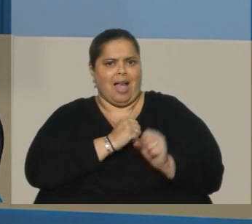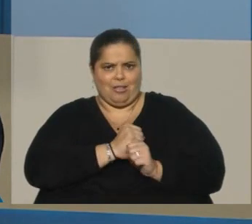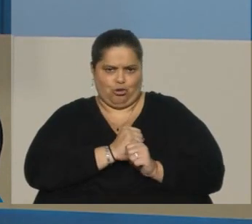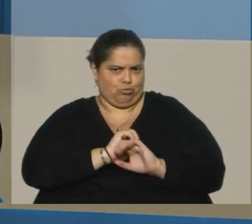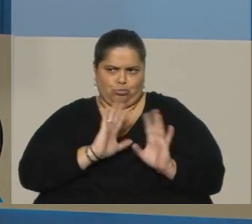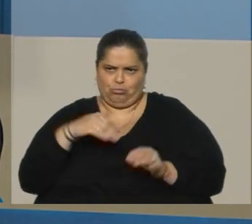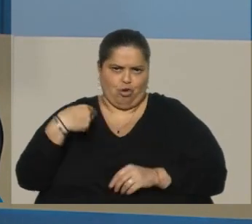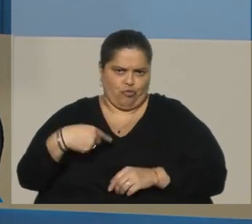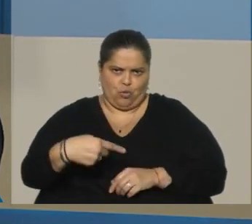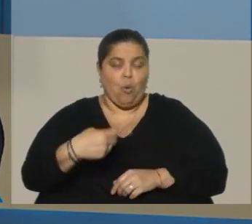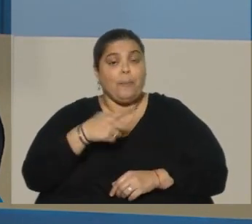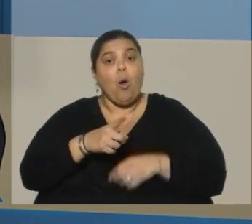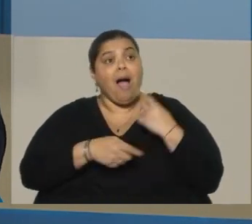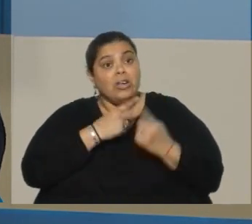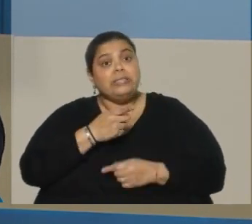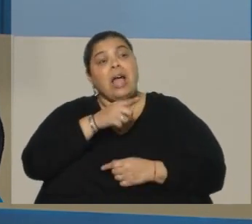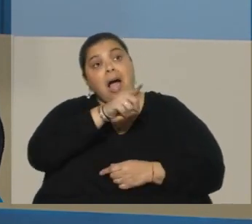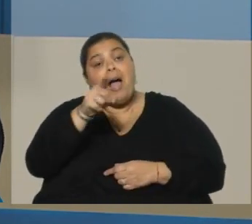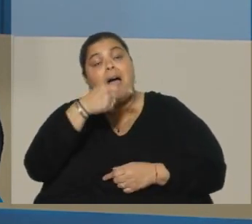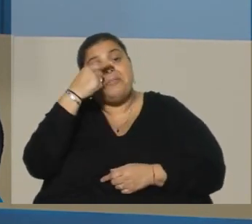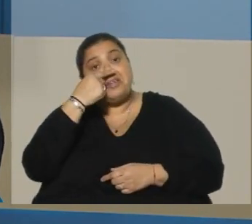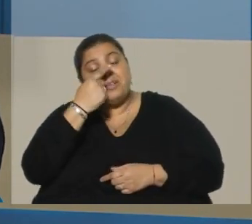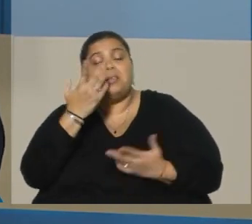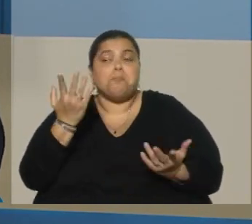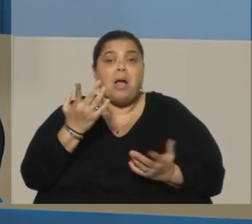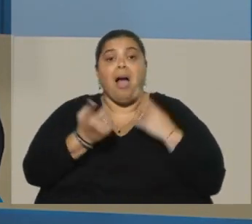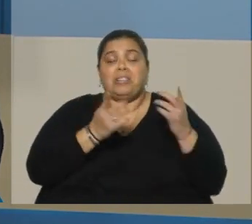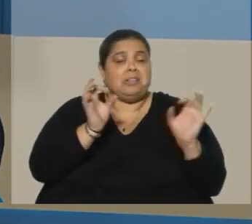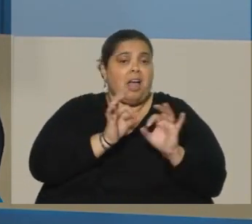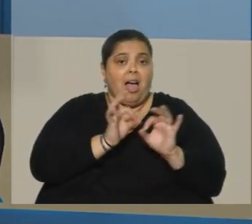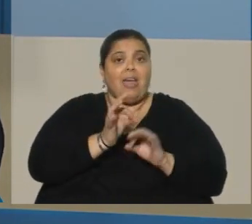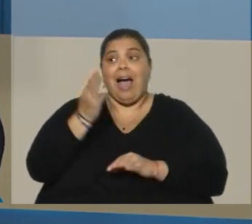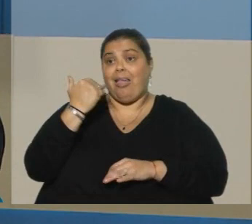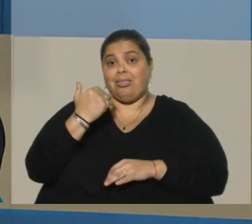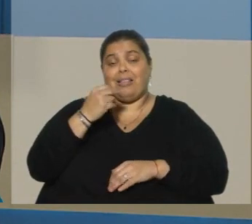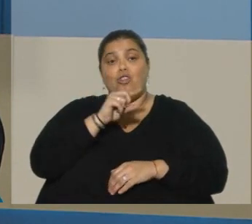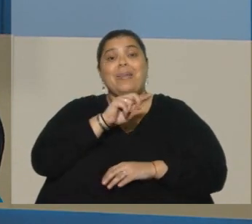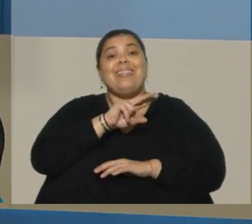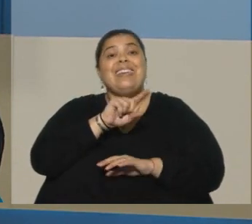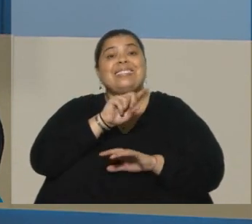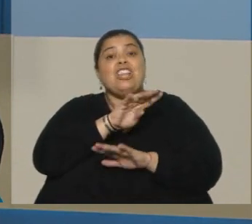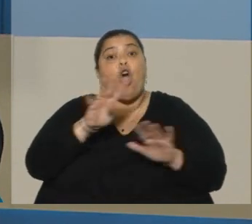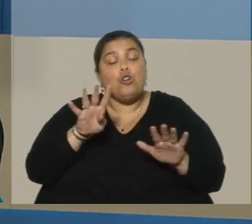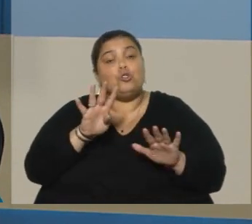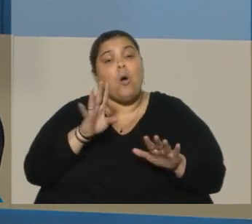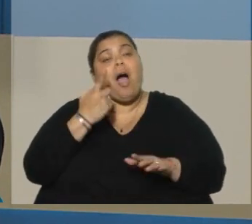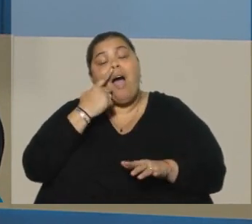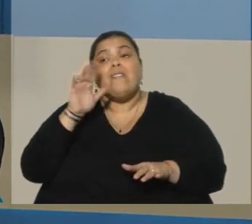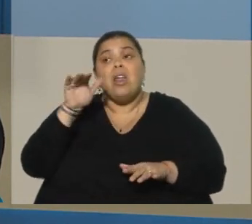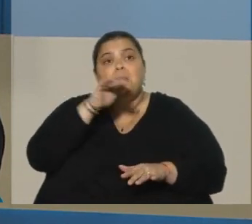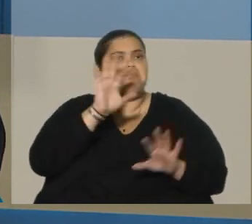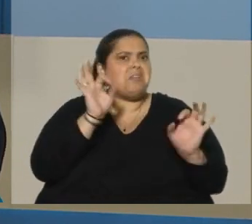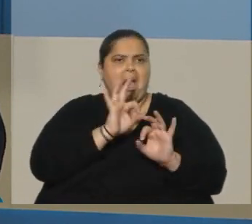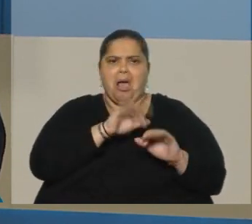a veces no logramos interesar a nadie. En el 2018 hubo una ronda y no se presentó nadie. Y desde el 2019, que existe un nuevo